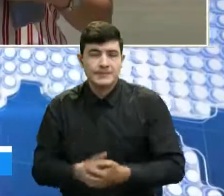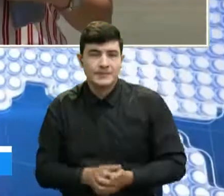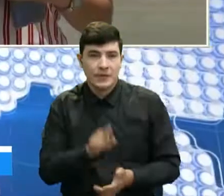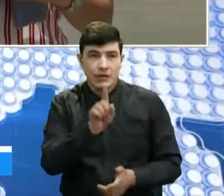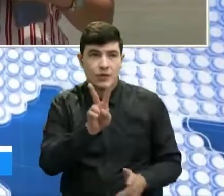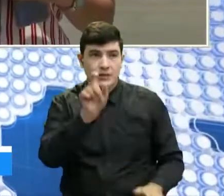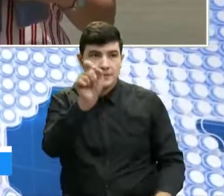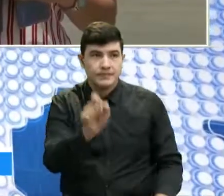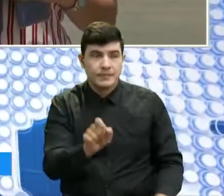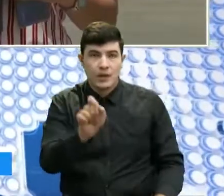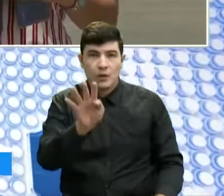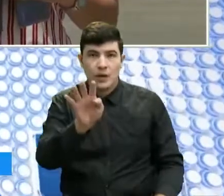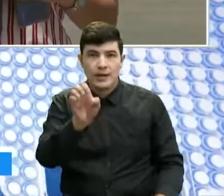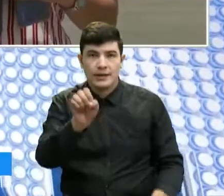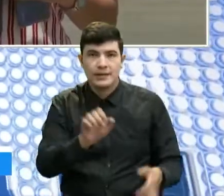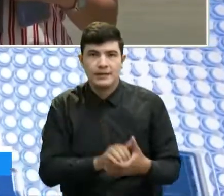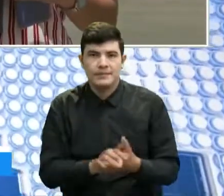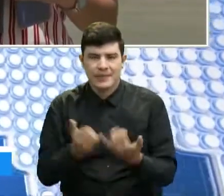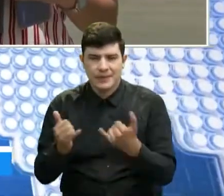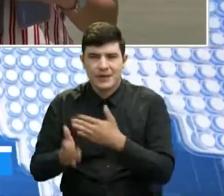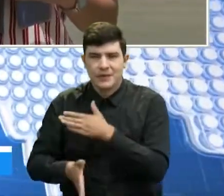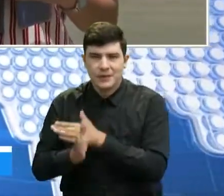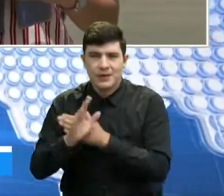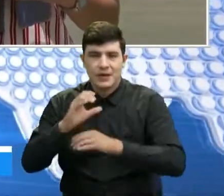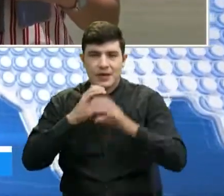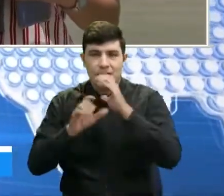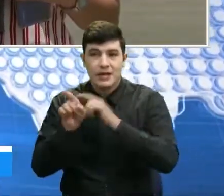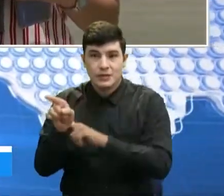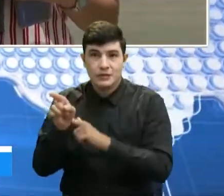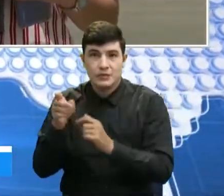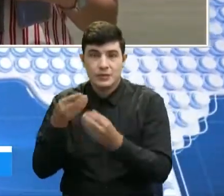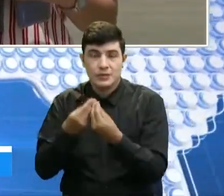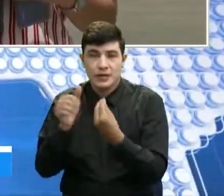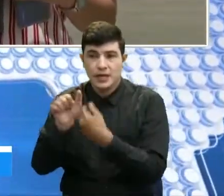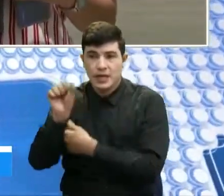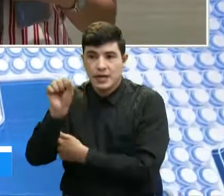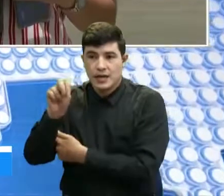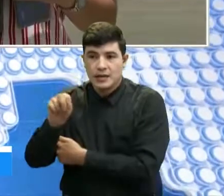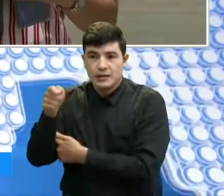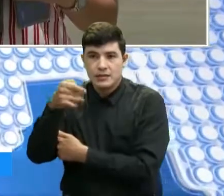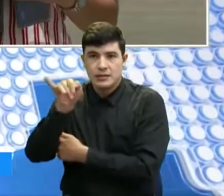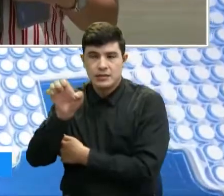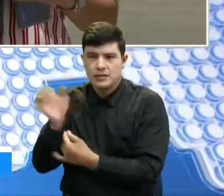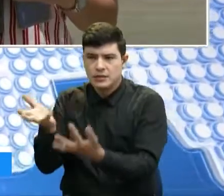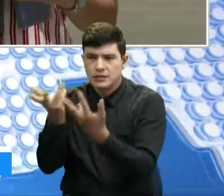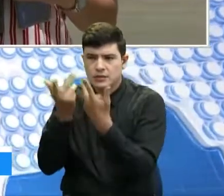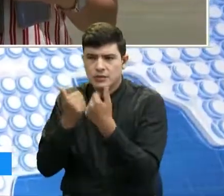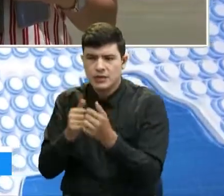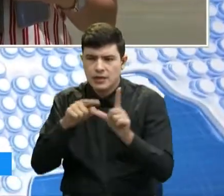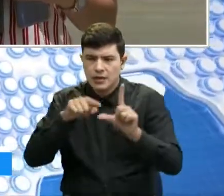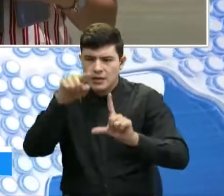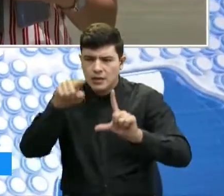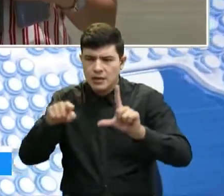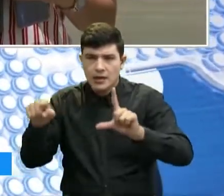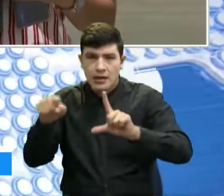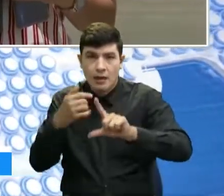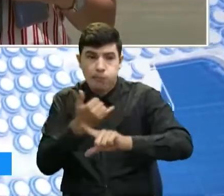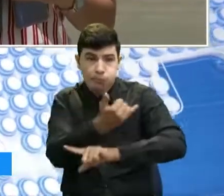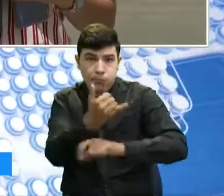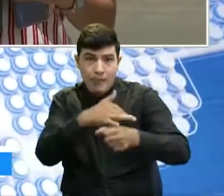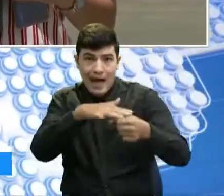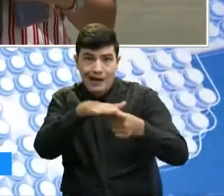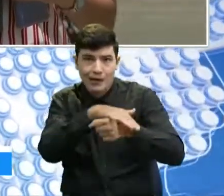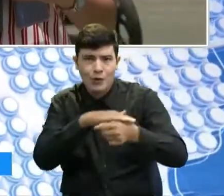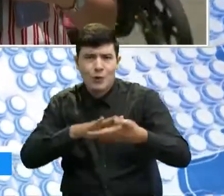Y retomamos nuestra comunicación con nuestra compañera Angie Pinto en Cúcuta, quien nos tiene información sobre el índice de accidentalidad en una calle de esta